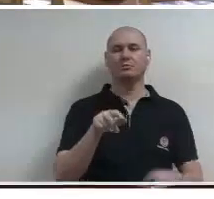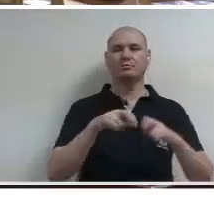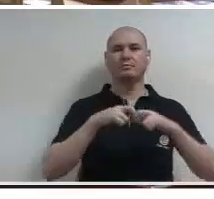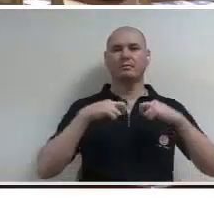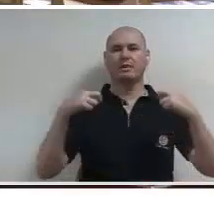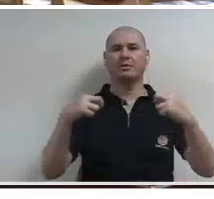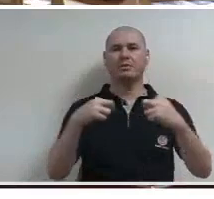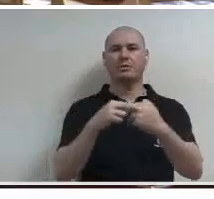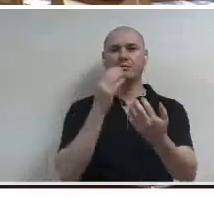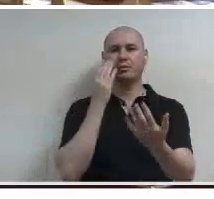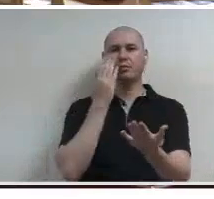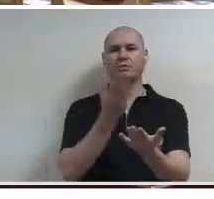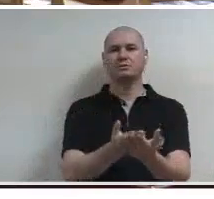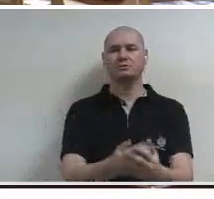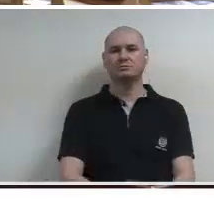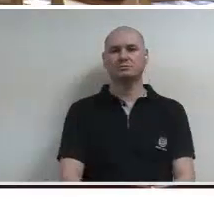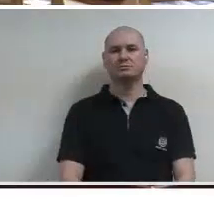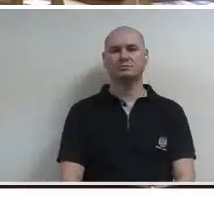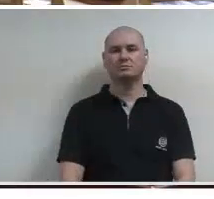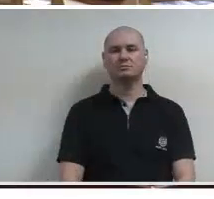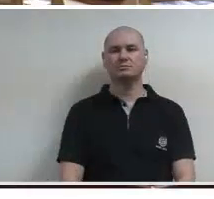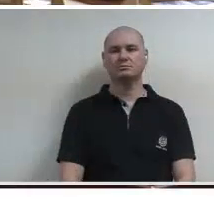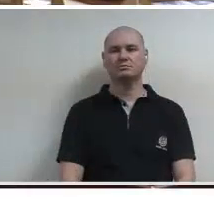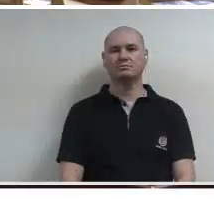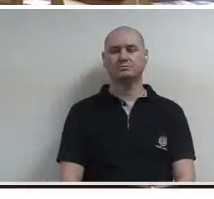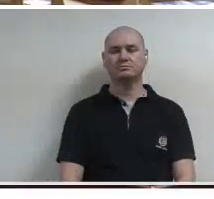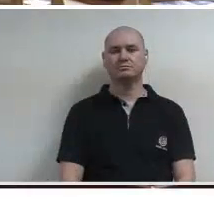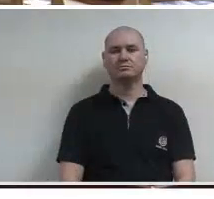propuesta del ministro Marita Sierra.